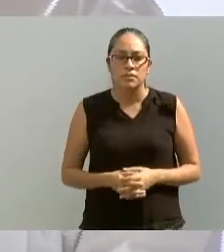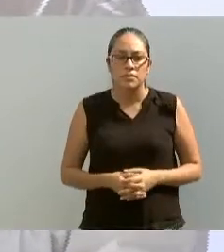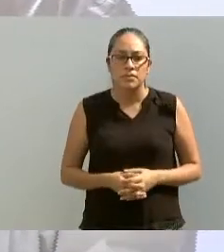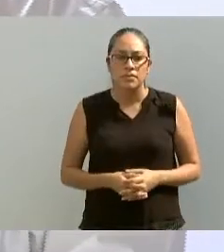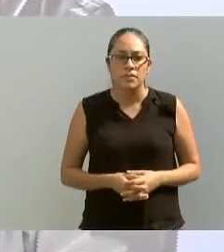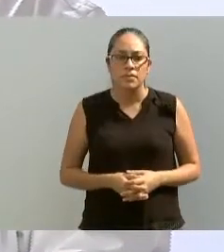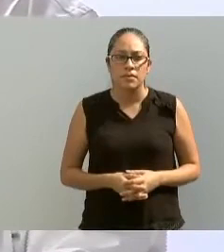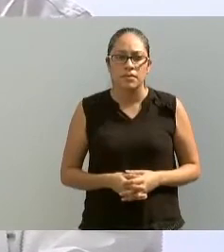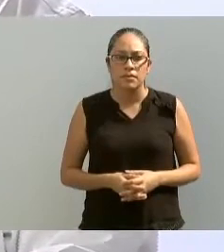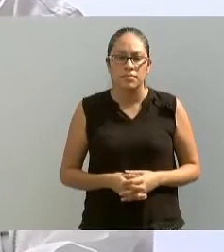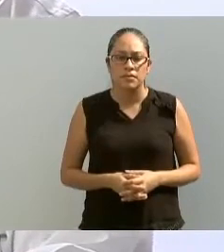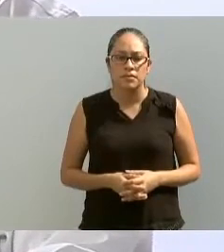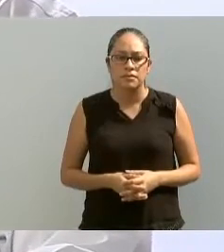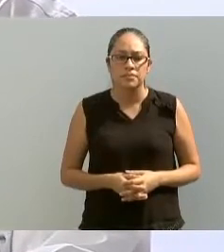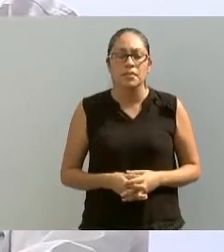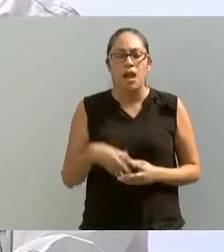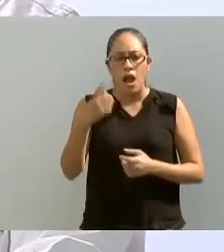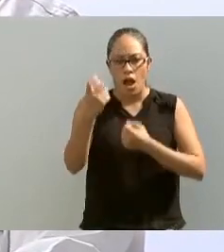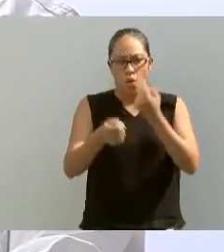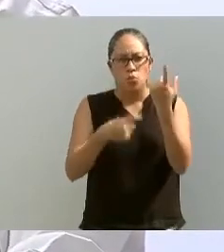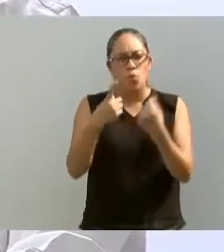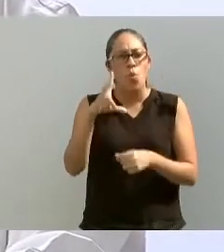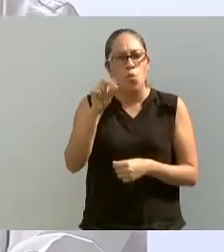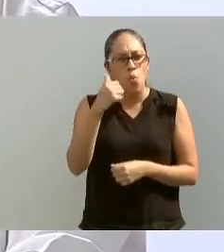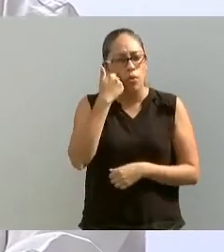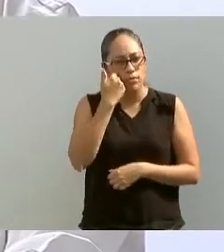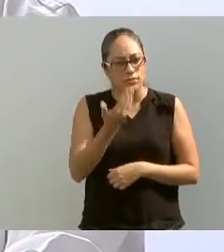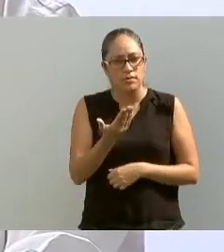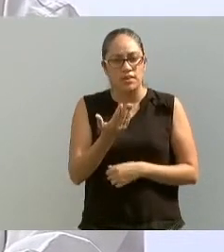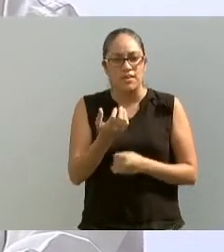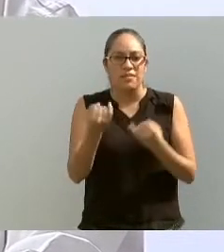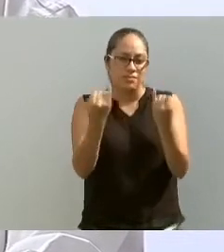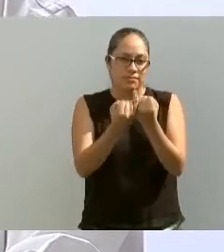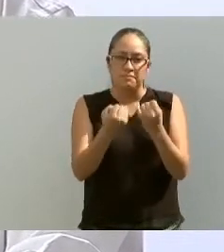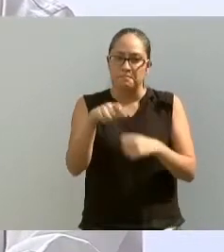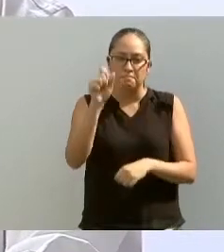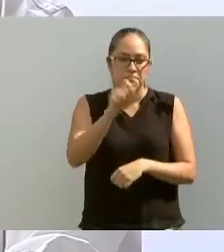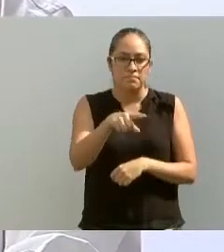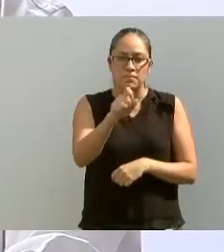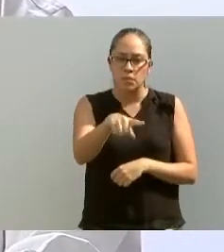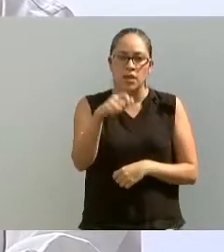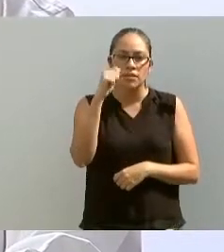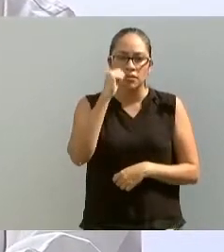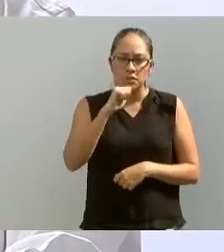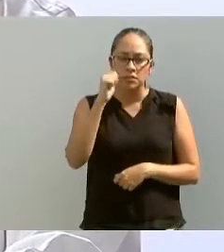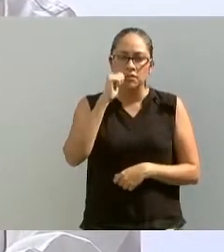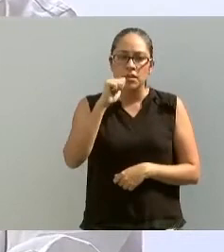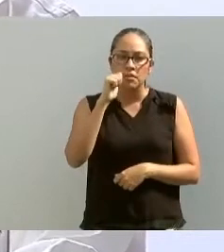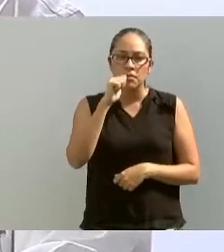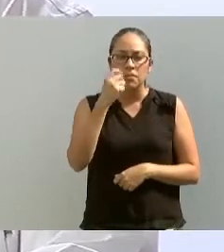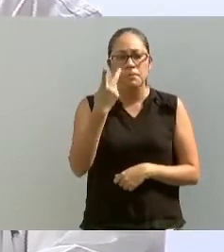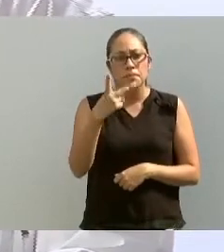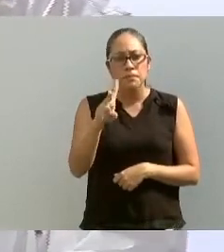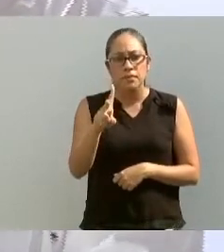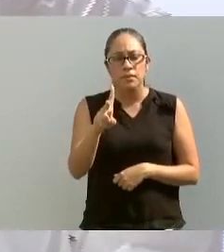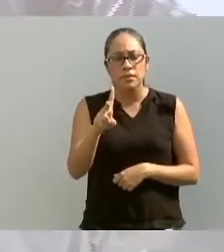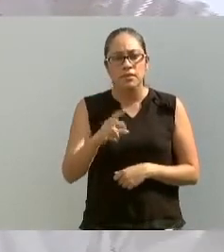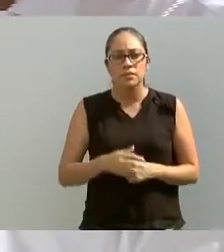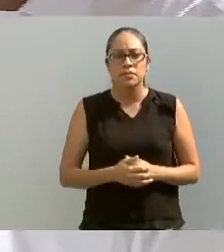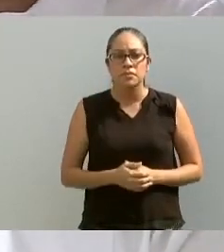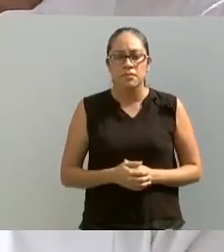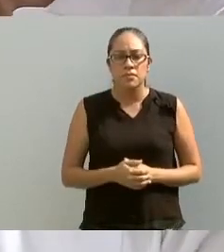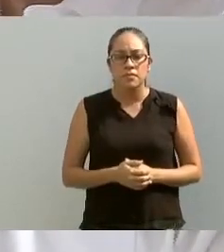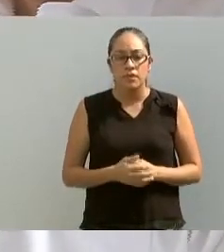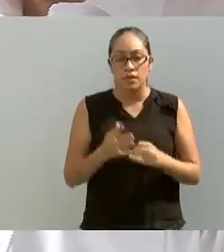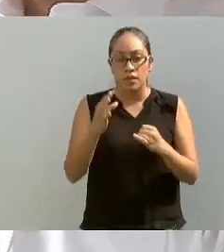Habían quienes se oponían, como siempre, pero al final